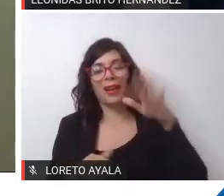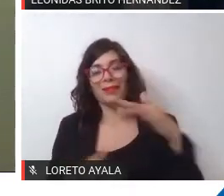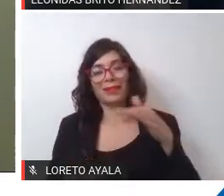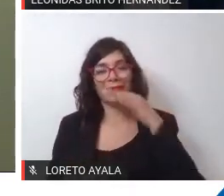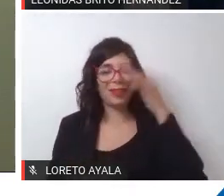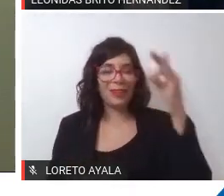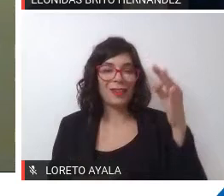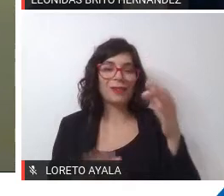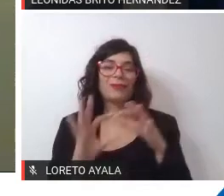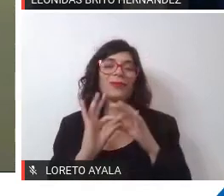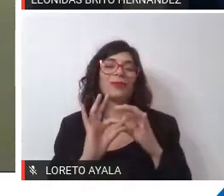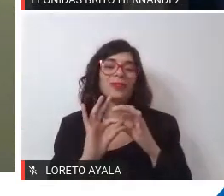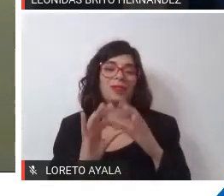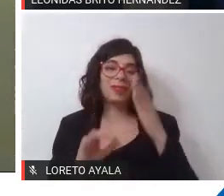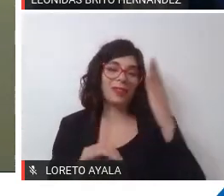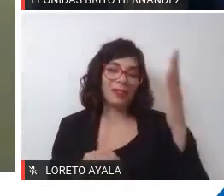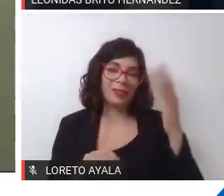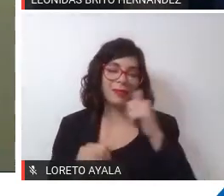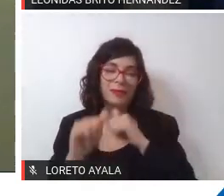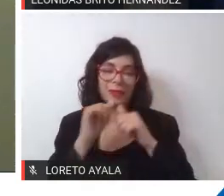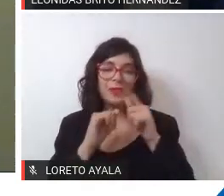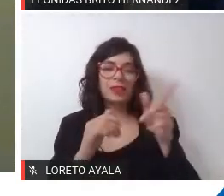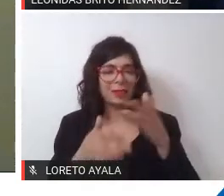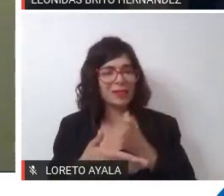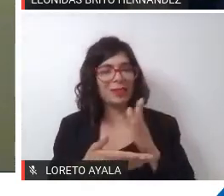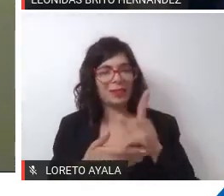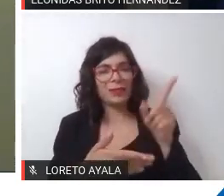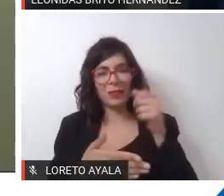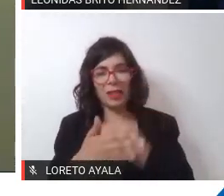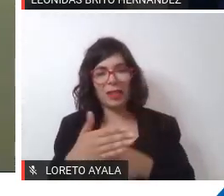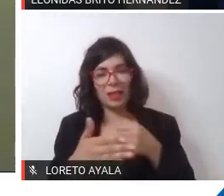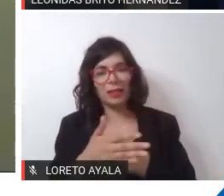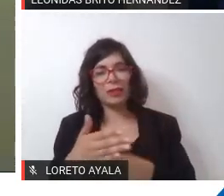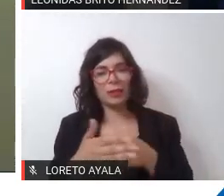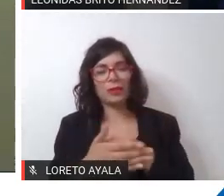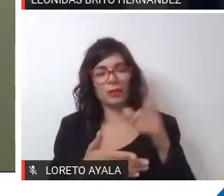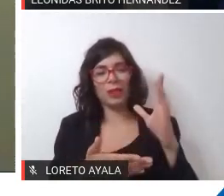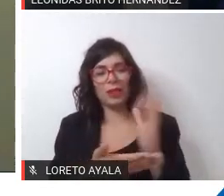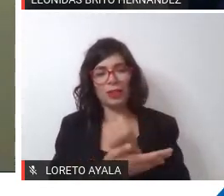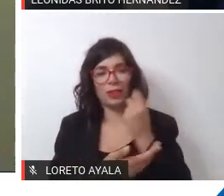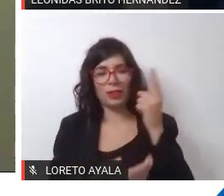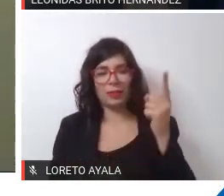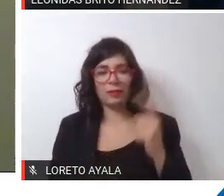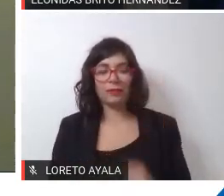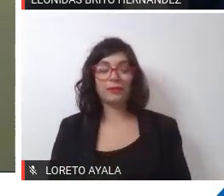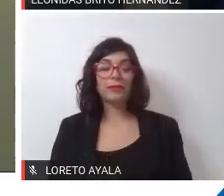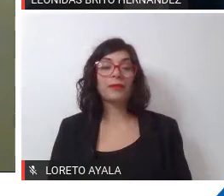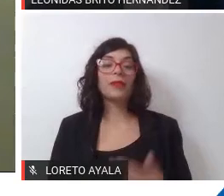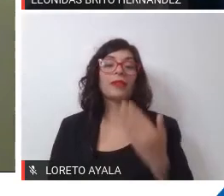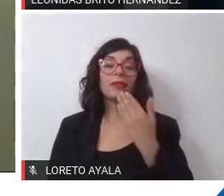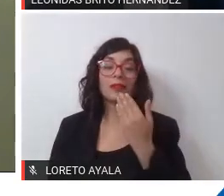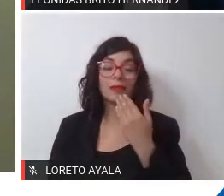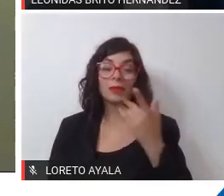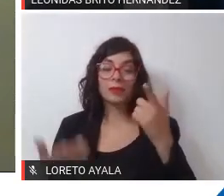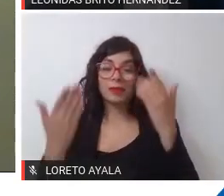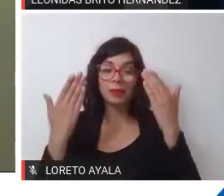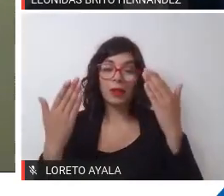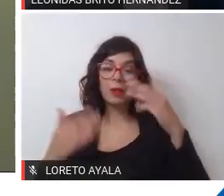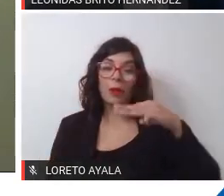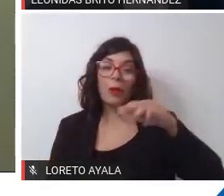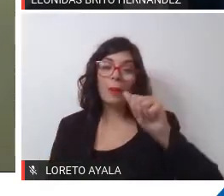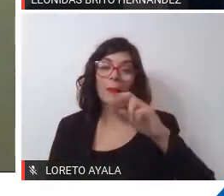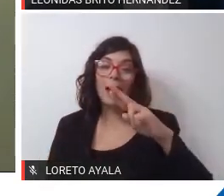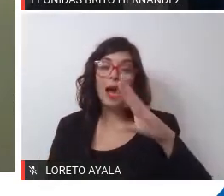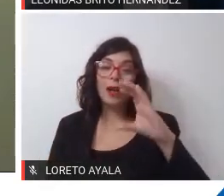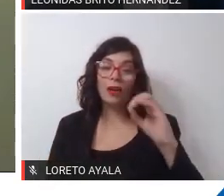gracias por tu paciencia y sigue adelante que lo vas a conseguir, Marlene. Y saludar también, me mandó Marco por